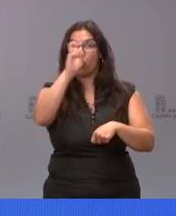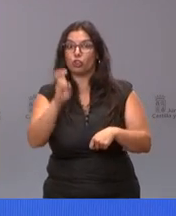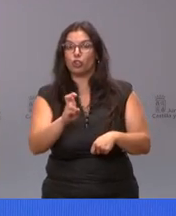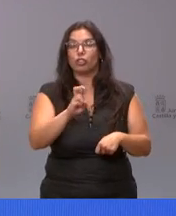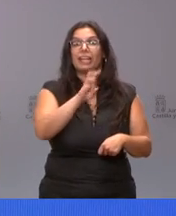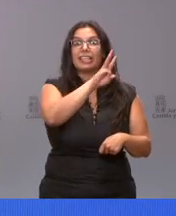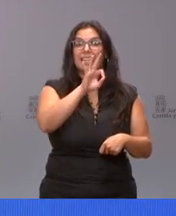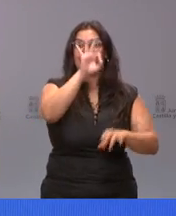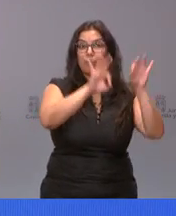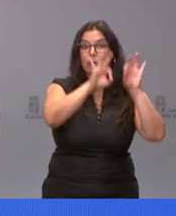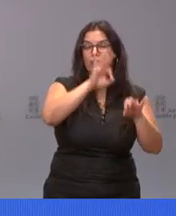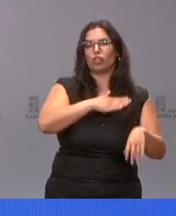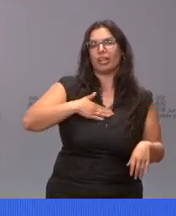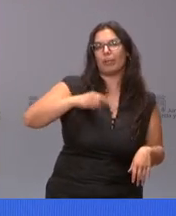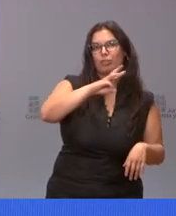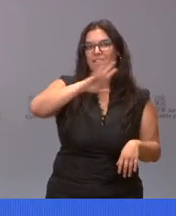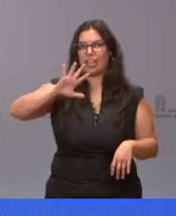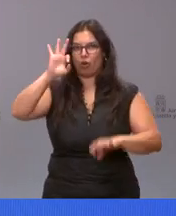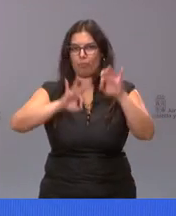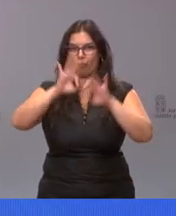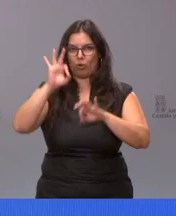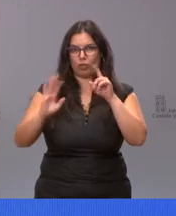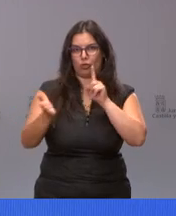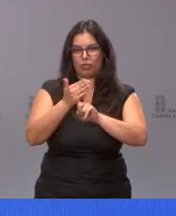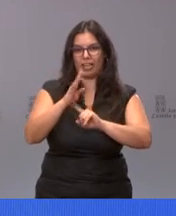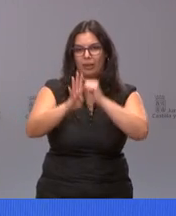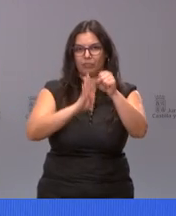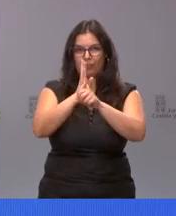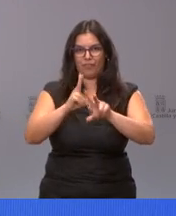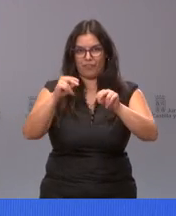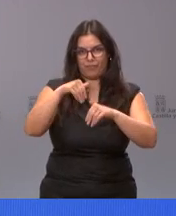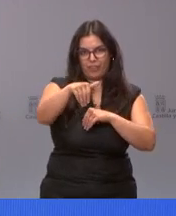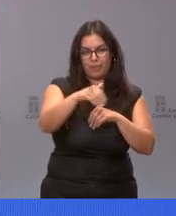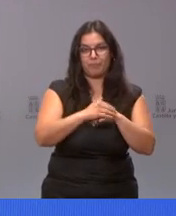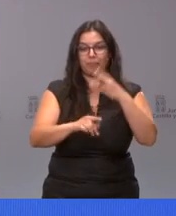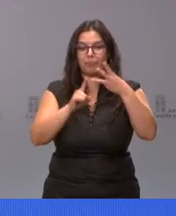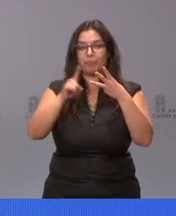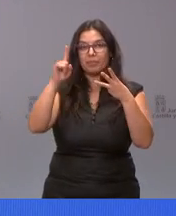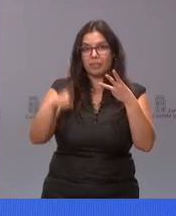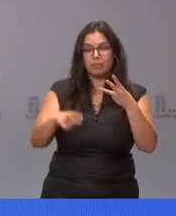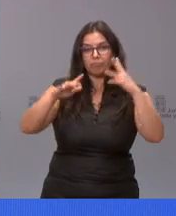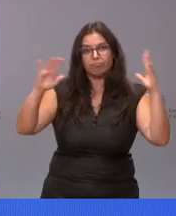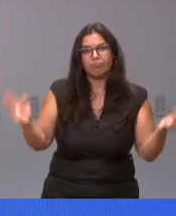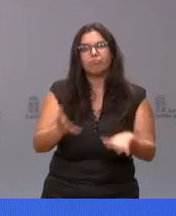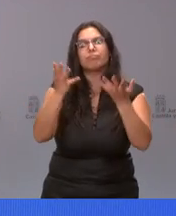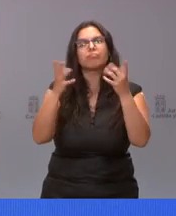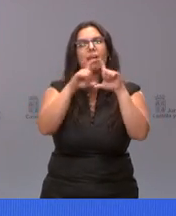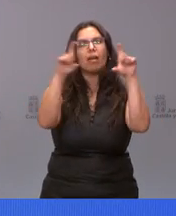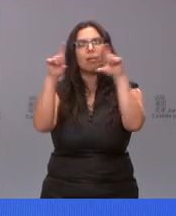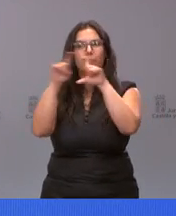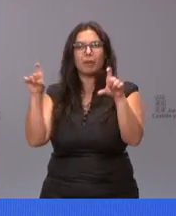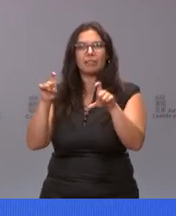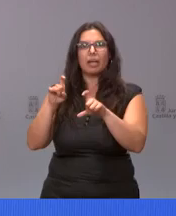35% al finalizar la legislatura, y favorecer la implantación de nuestras empresas